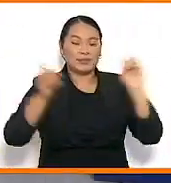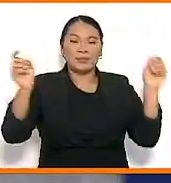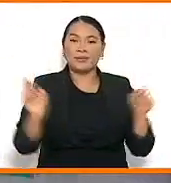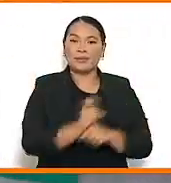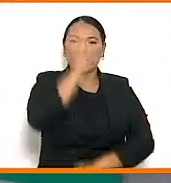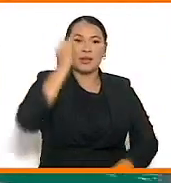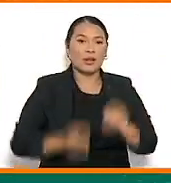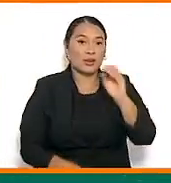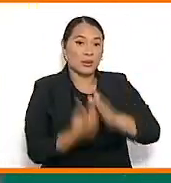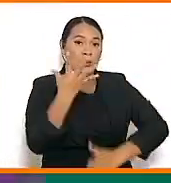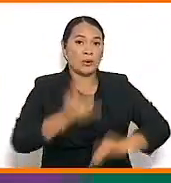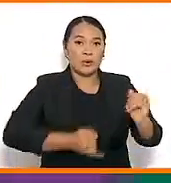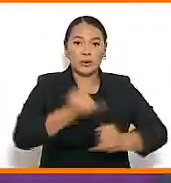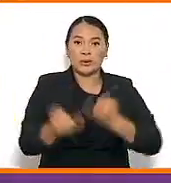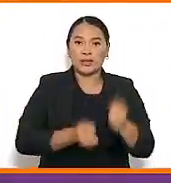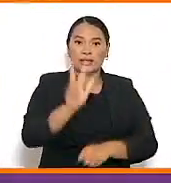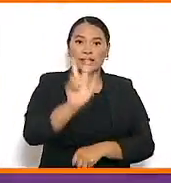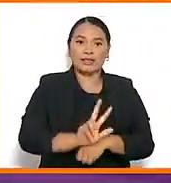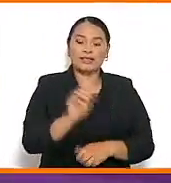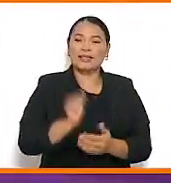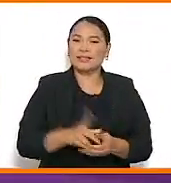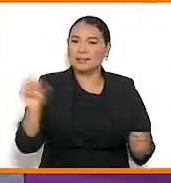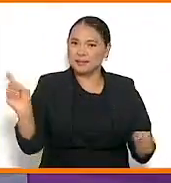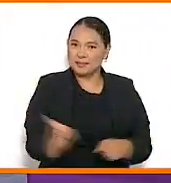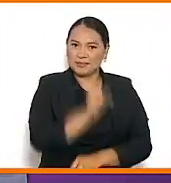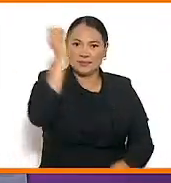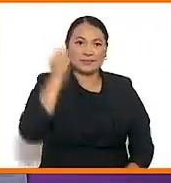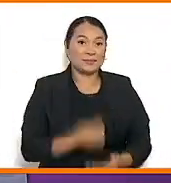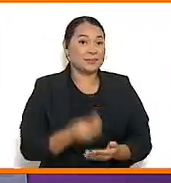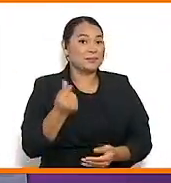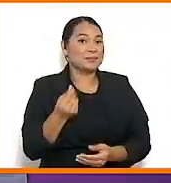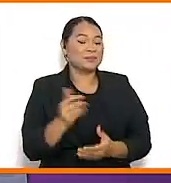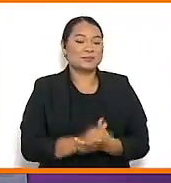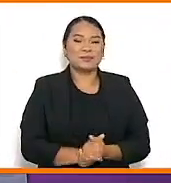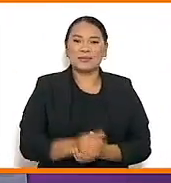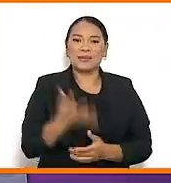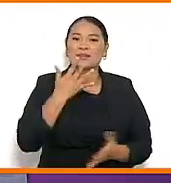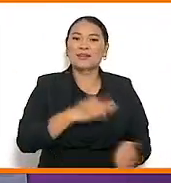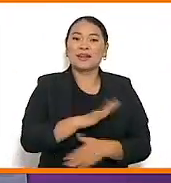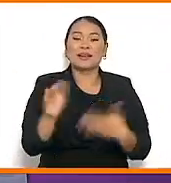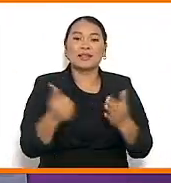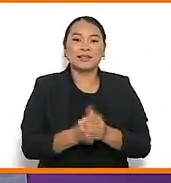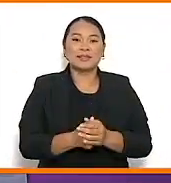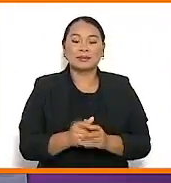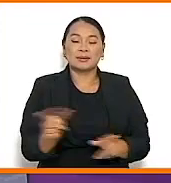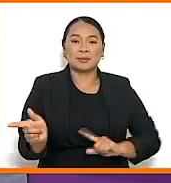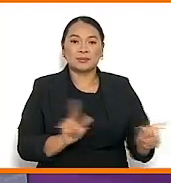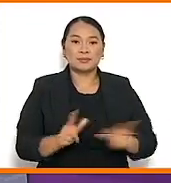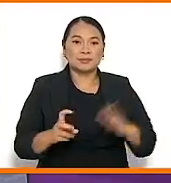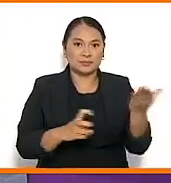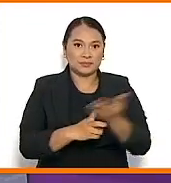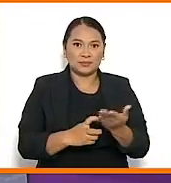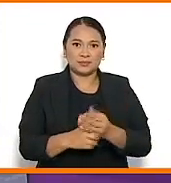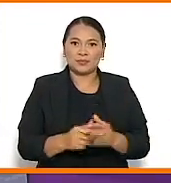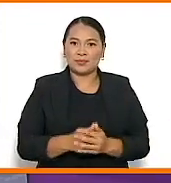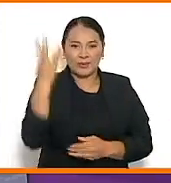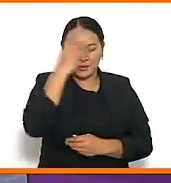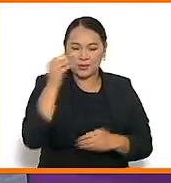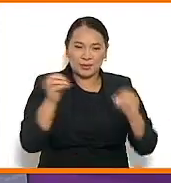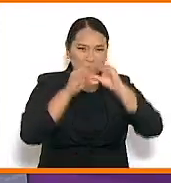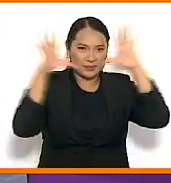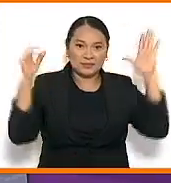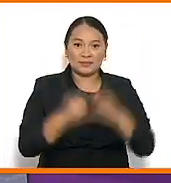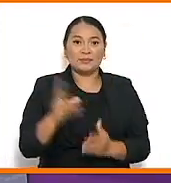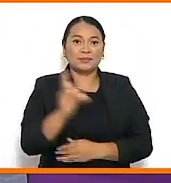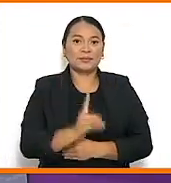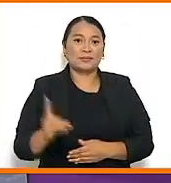nuevo juego Fuga 3. Gana mucho más. Les deseo muchísima suerte. Espero tengan su boleto en mano esta agradable mañana de hoy domingo.